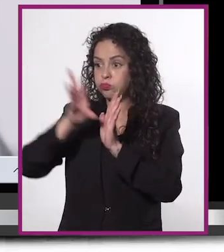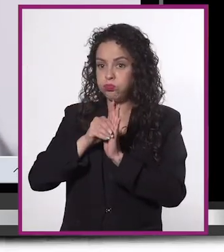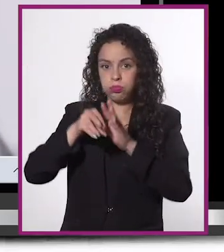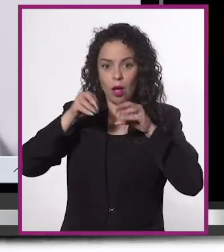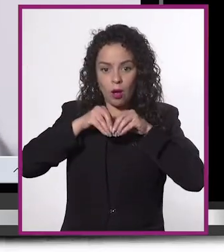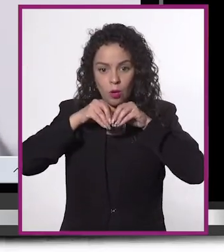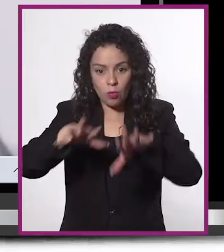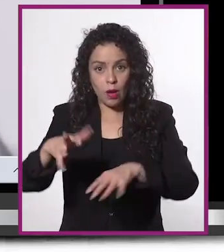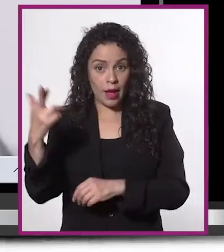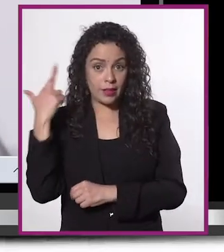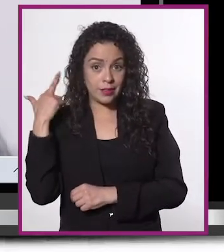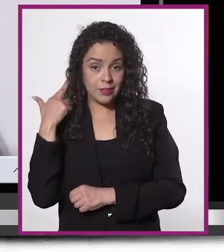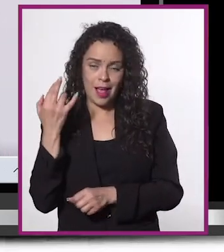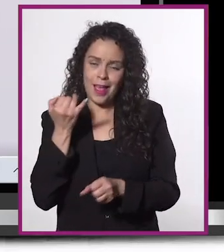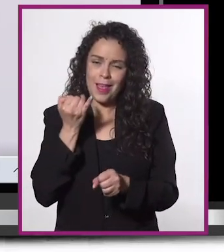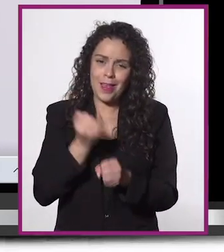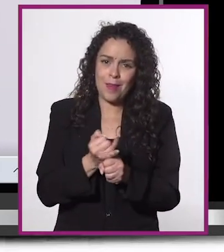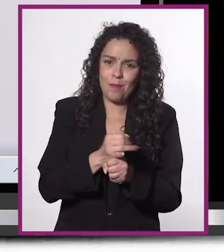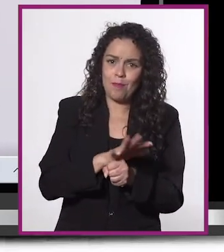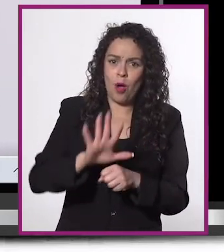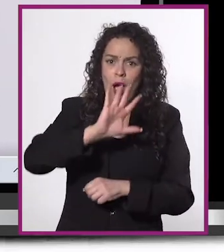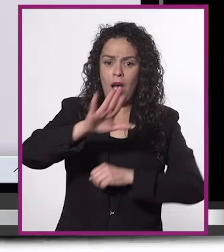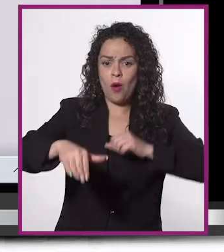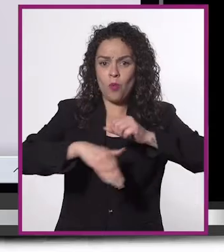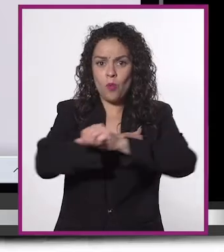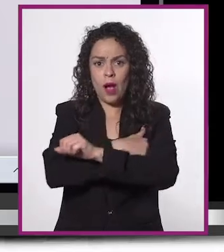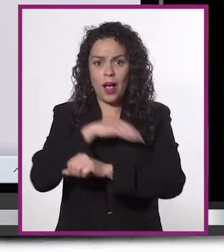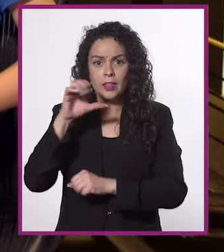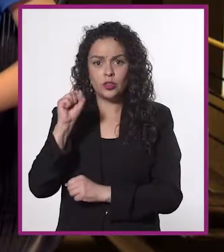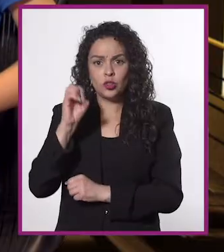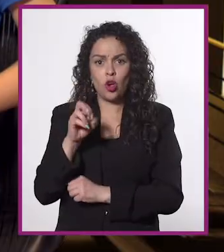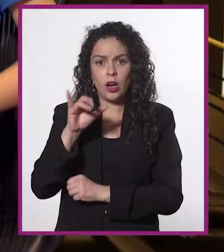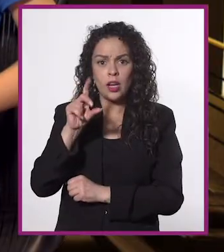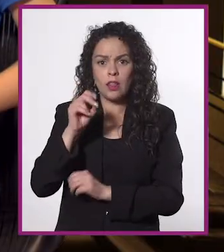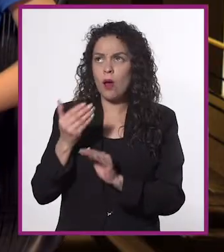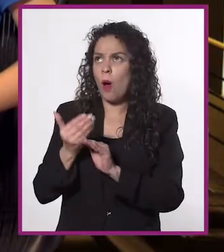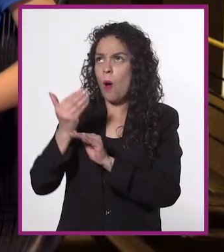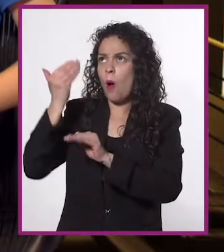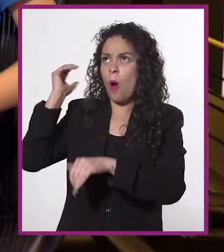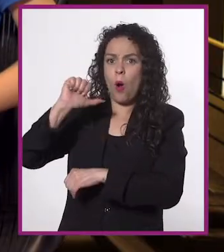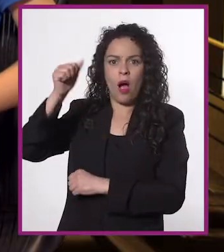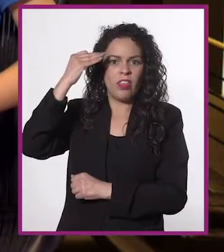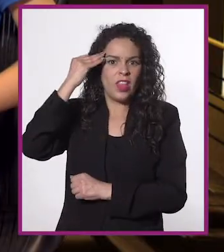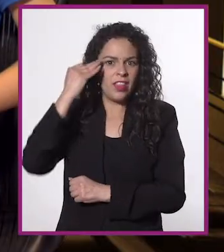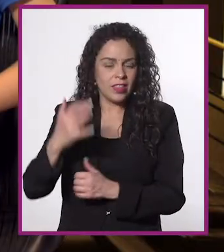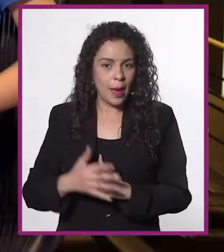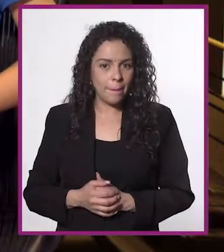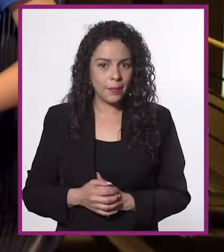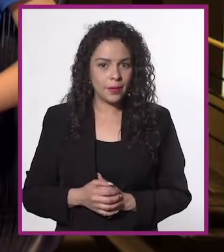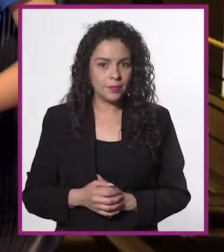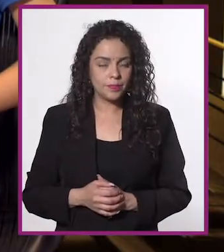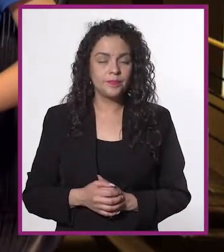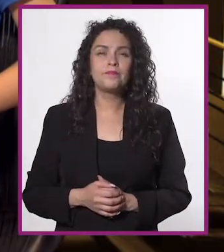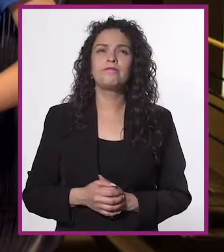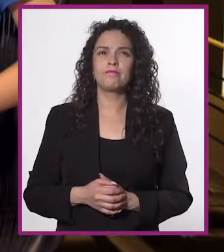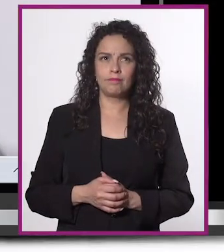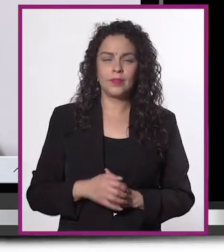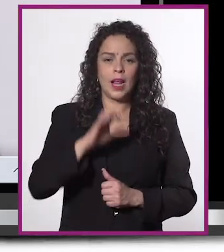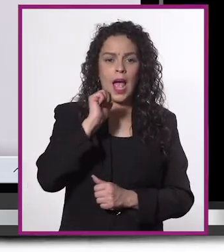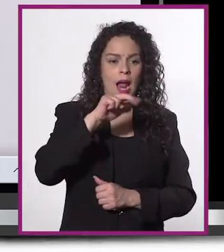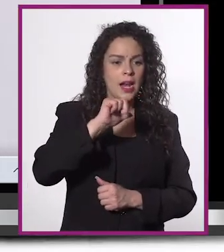hubiera sido imposible guardar sonidos de otro tiempo, ¿no? ¿Qué opciones sin tecnología o análoga podrían